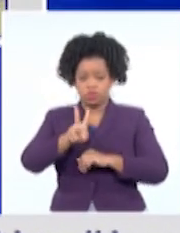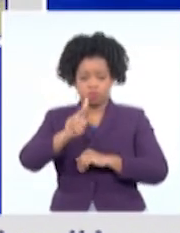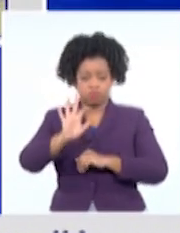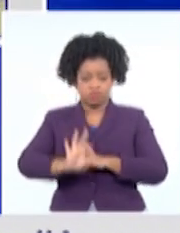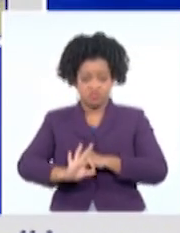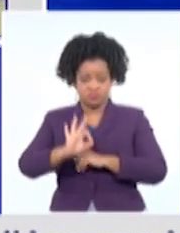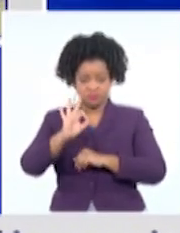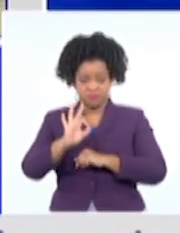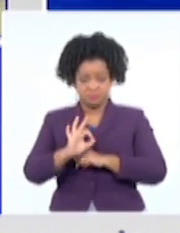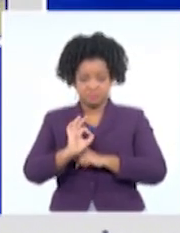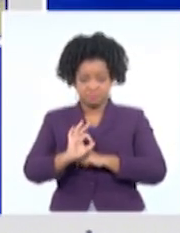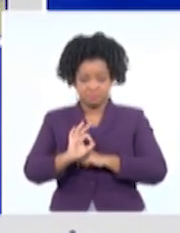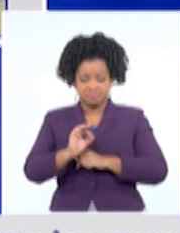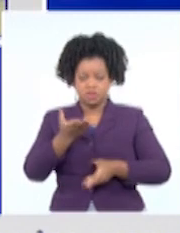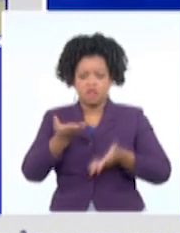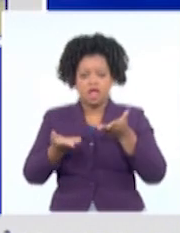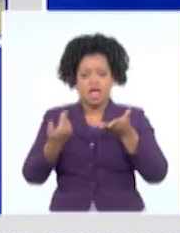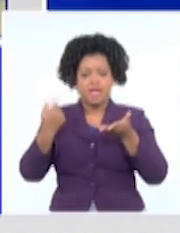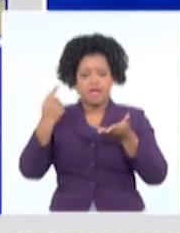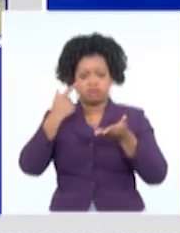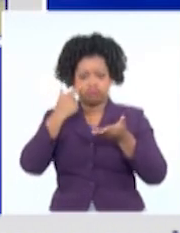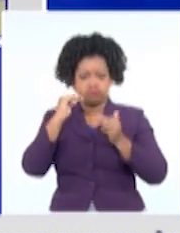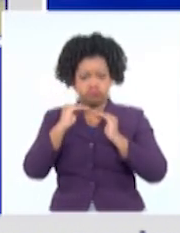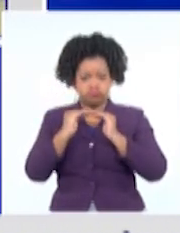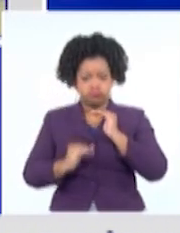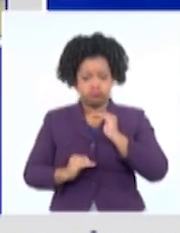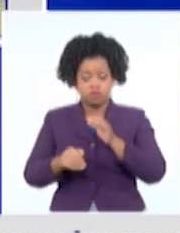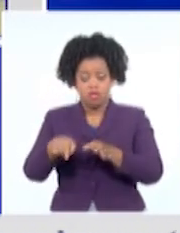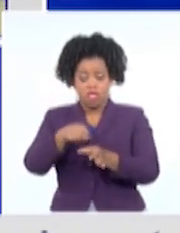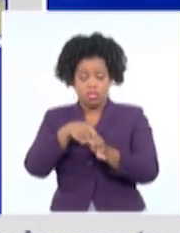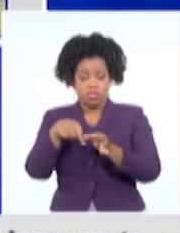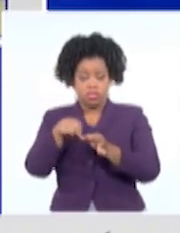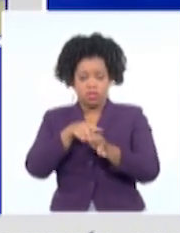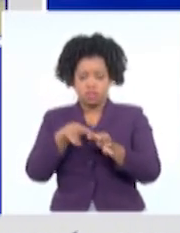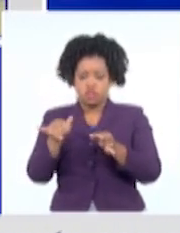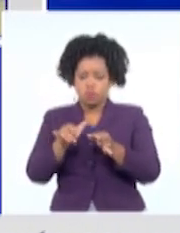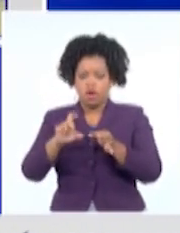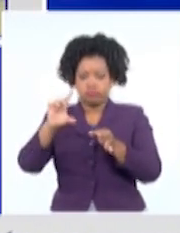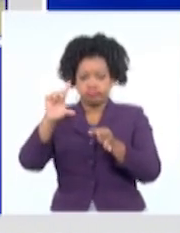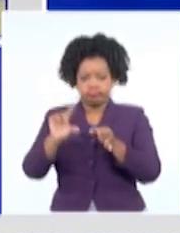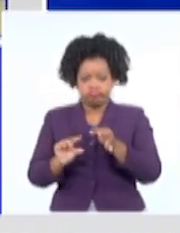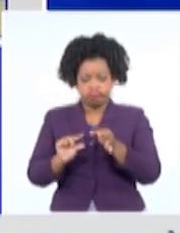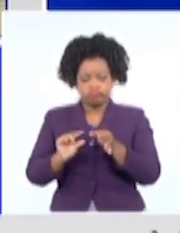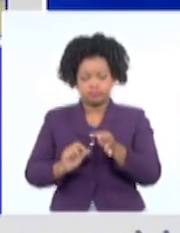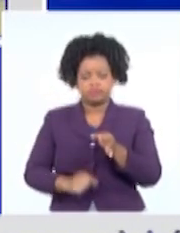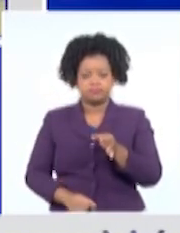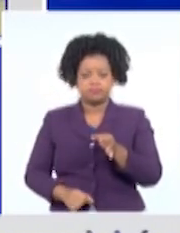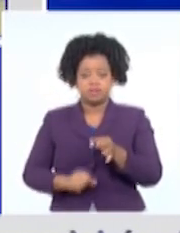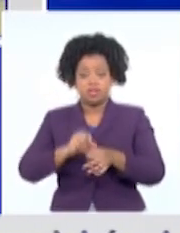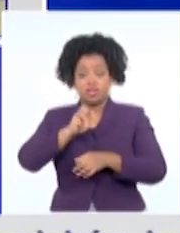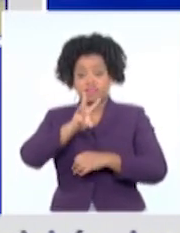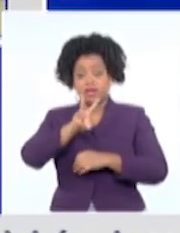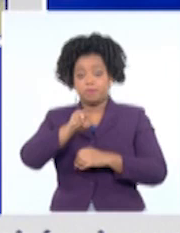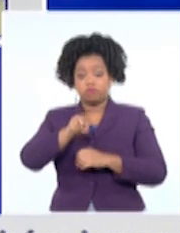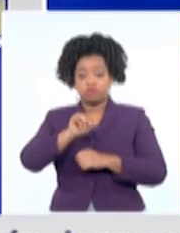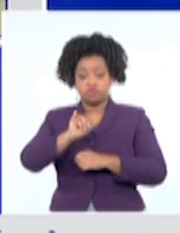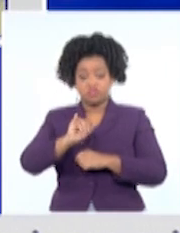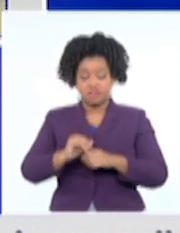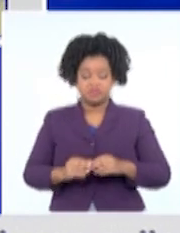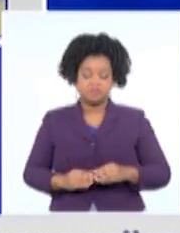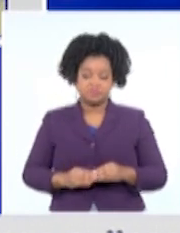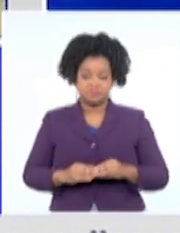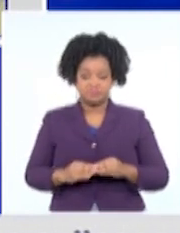a la del día de ayer, y el municipio especial Isla de la Juventud con una tasa de 3,6, pues las más